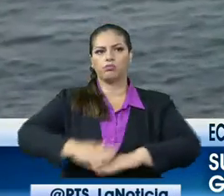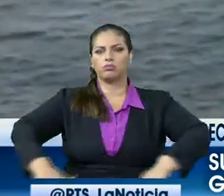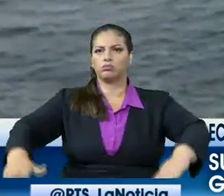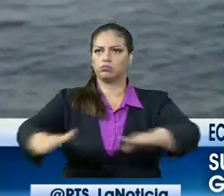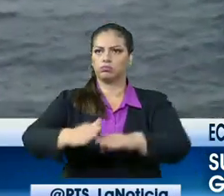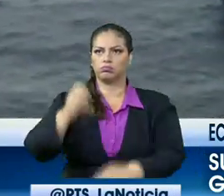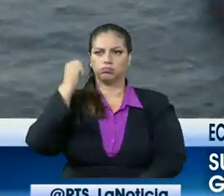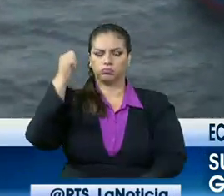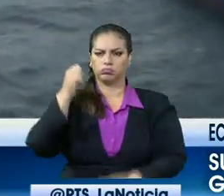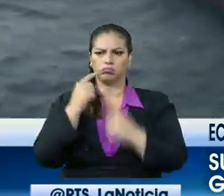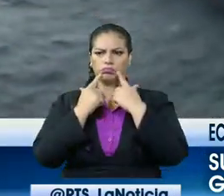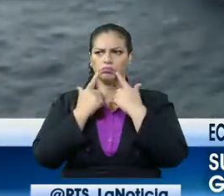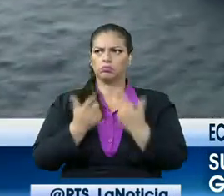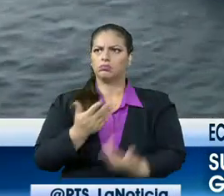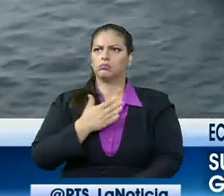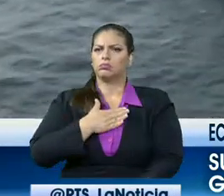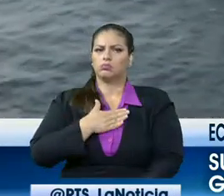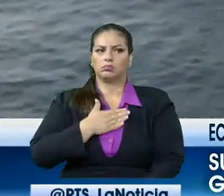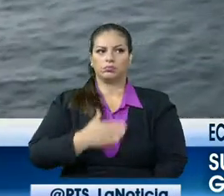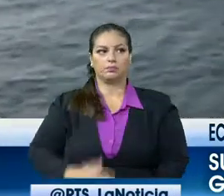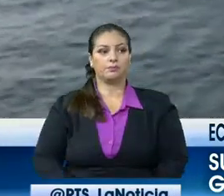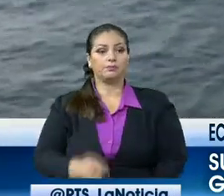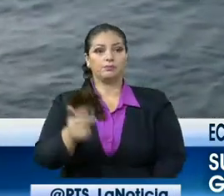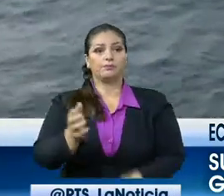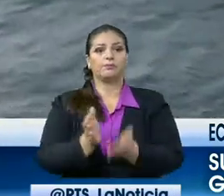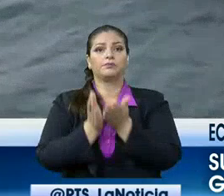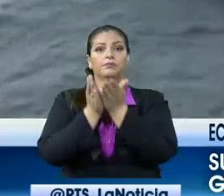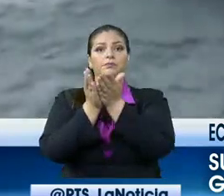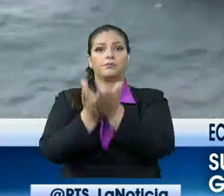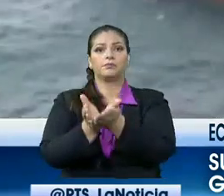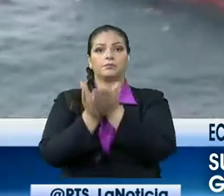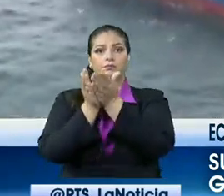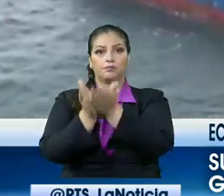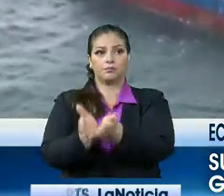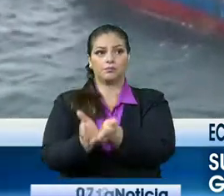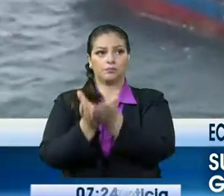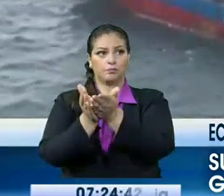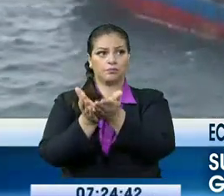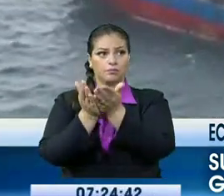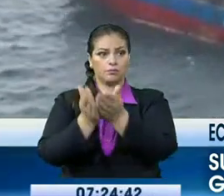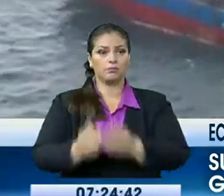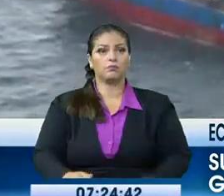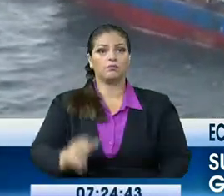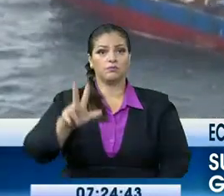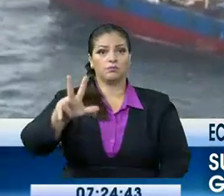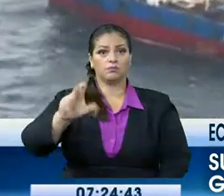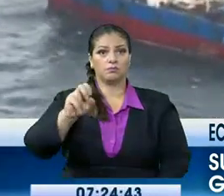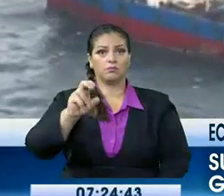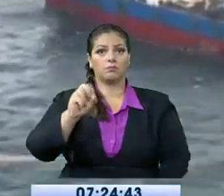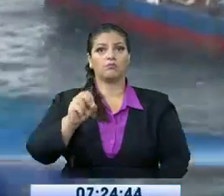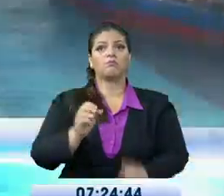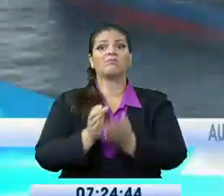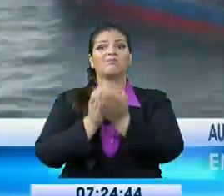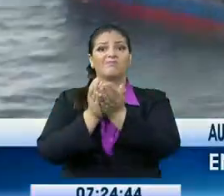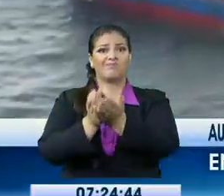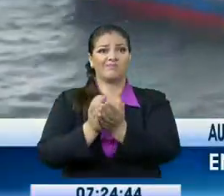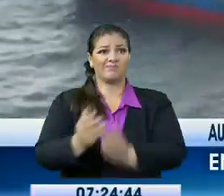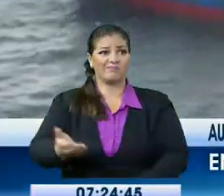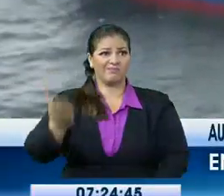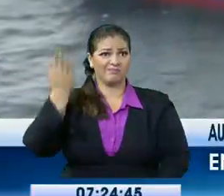tripulación detenidos forma parte de una flota de al menos 300 embarcaciones que desde el 17 de julio se